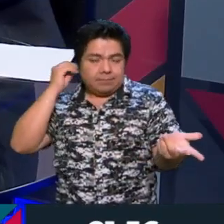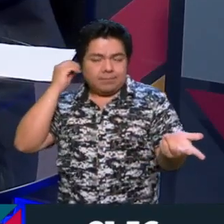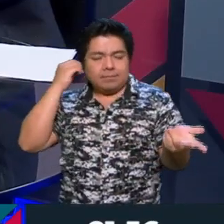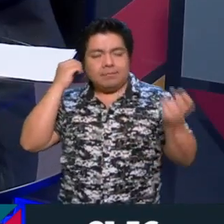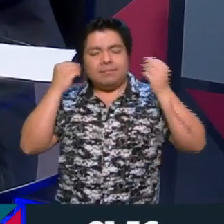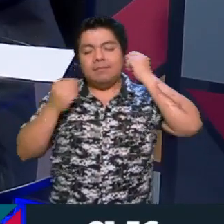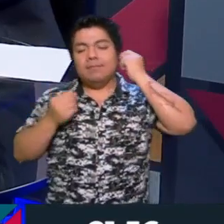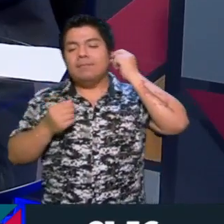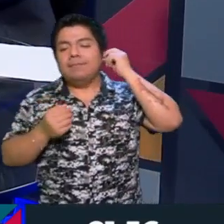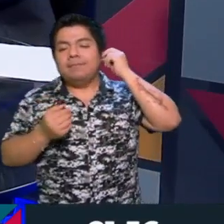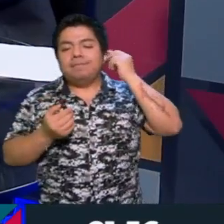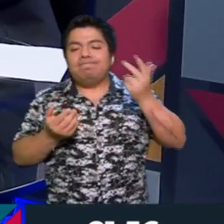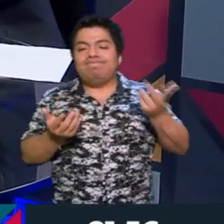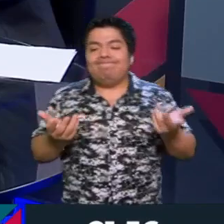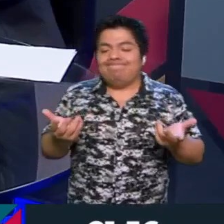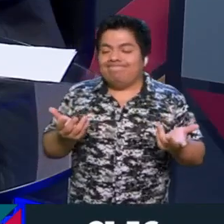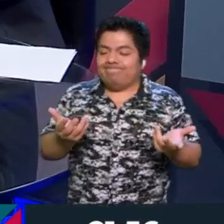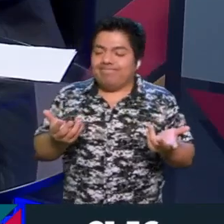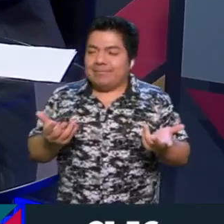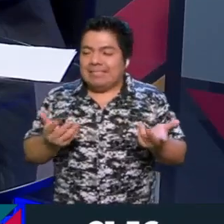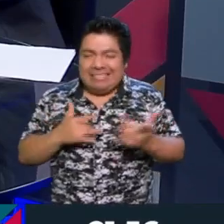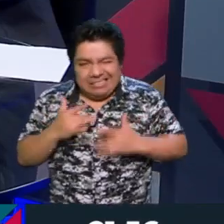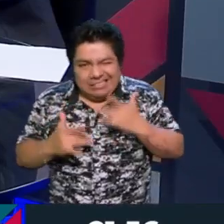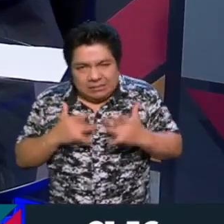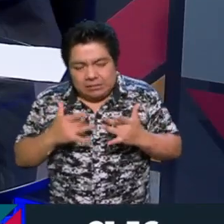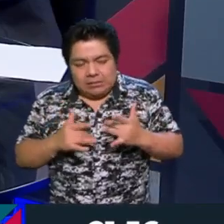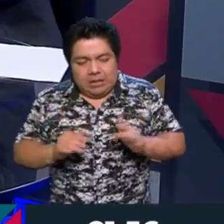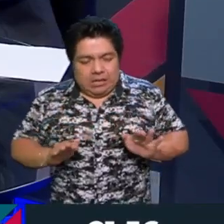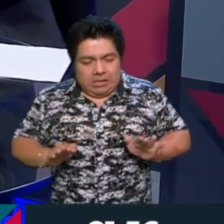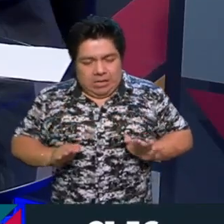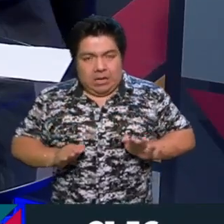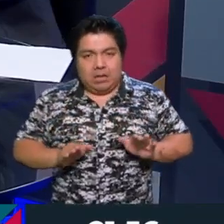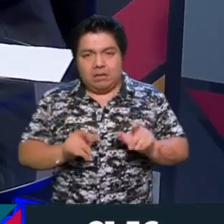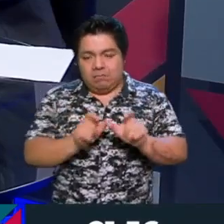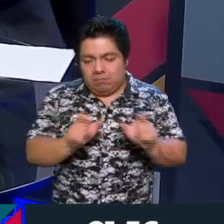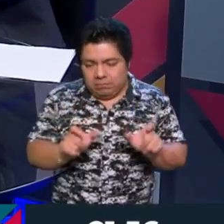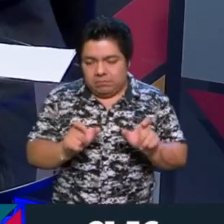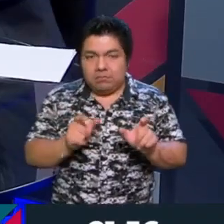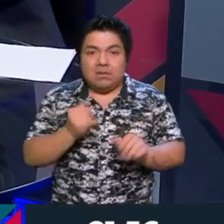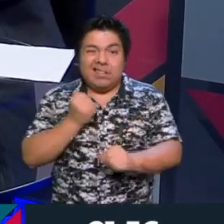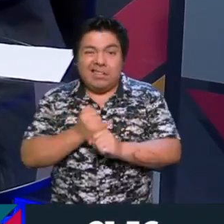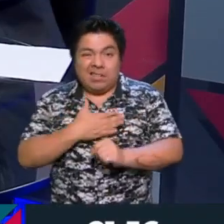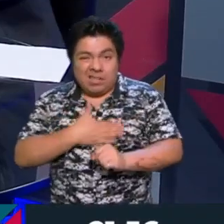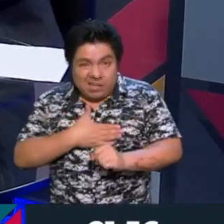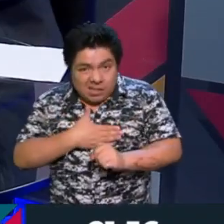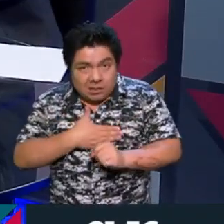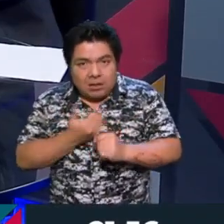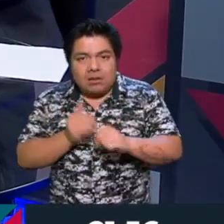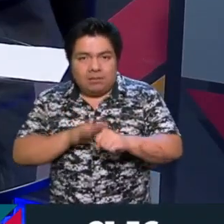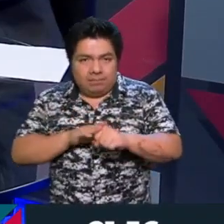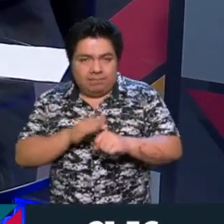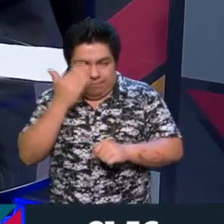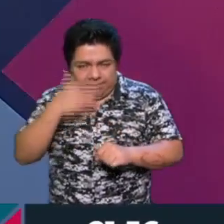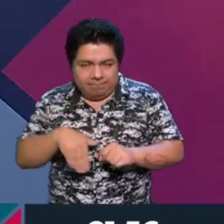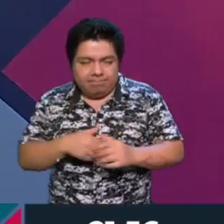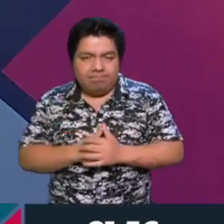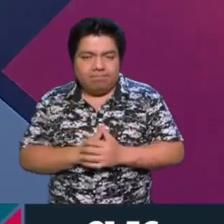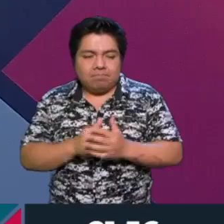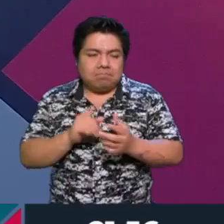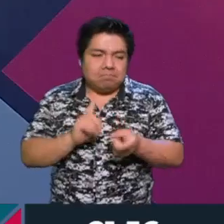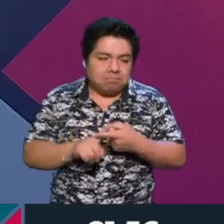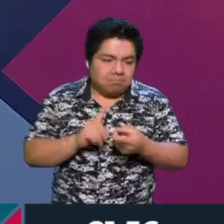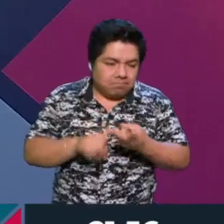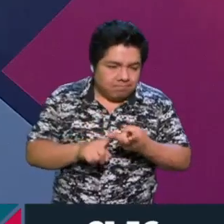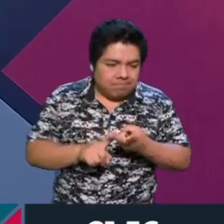que, tiene que ver con condiciones de injusticia sistémica, tiene que ver